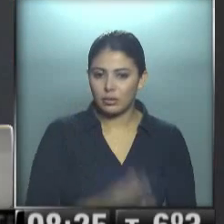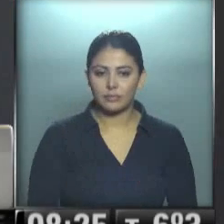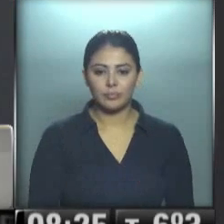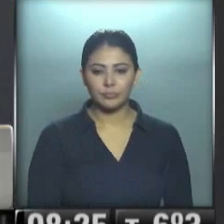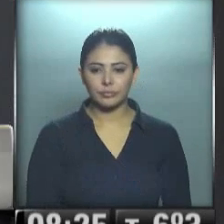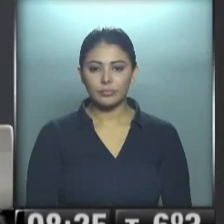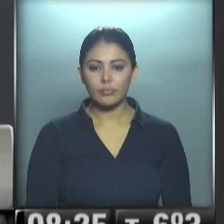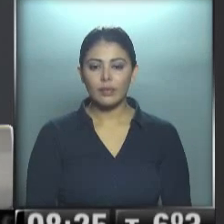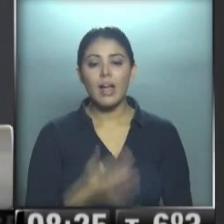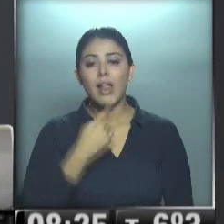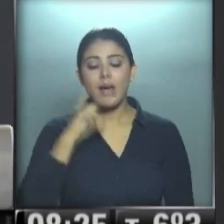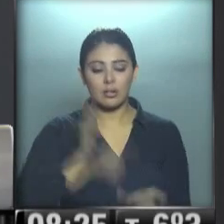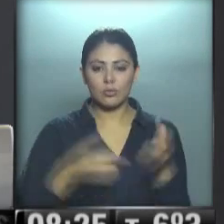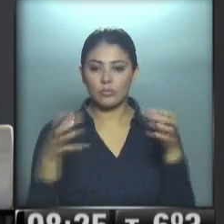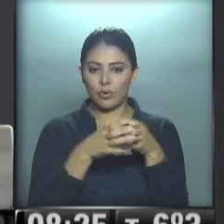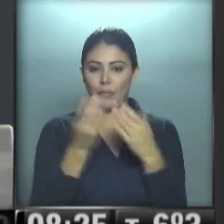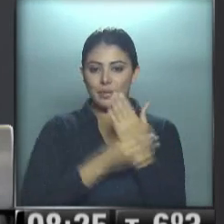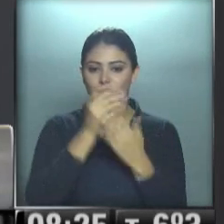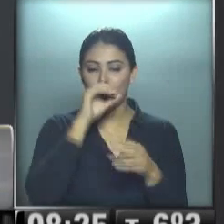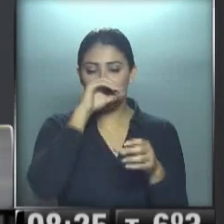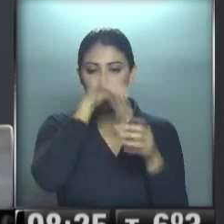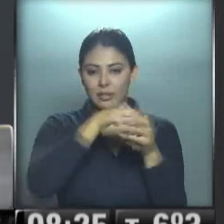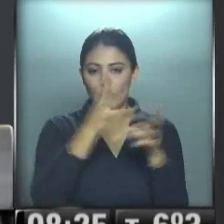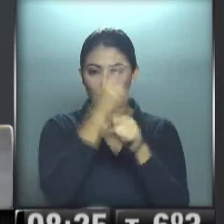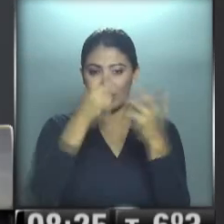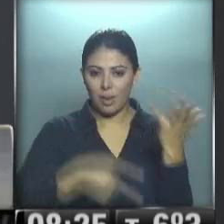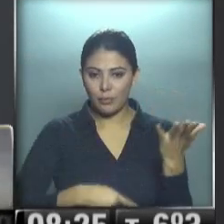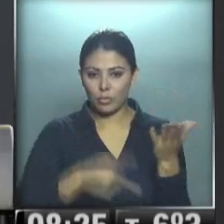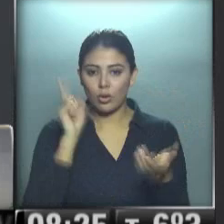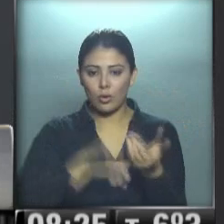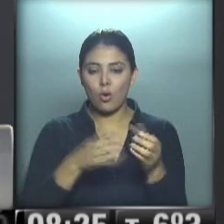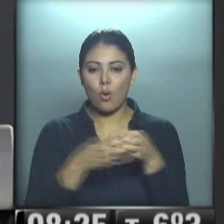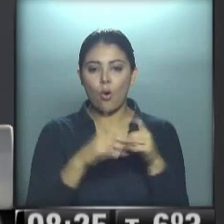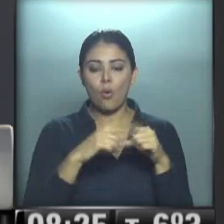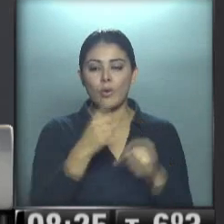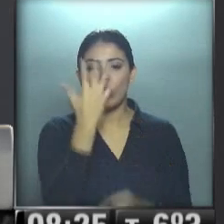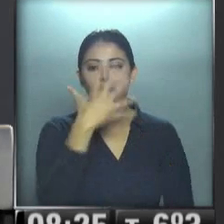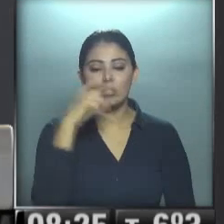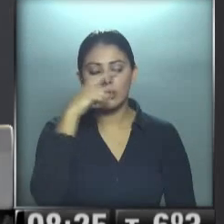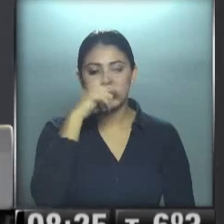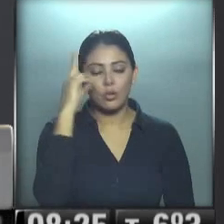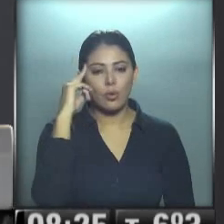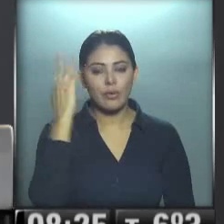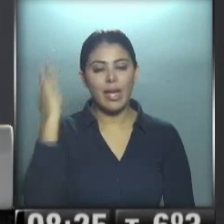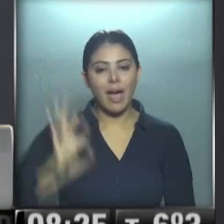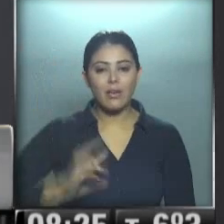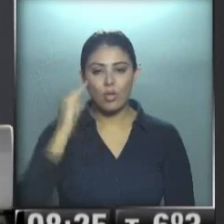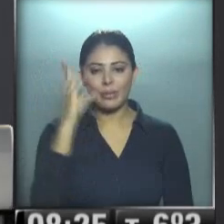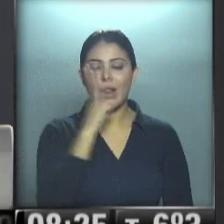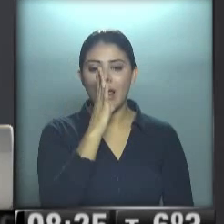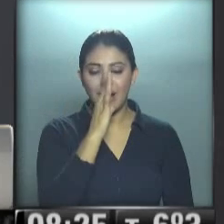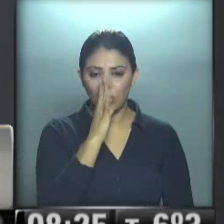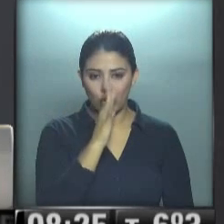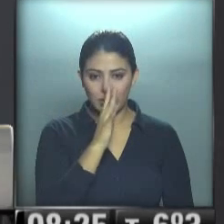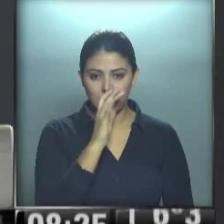la resolución del ministerio de interior y transporte es la resolución número 579 del año 2014 en la